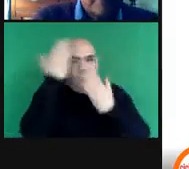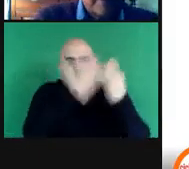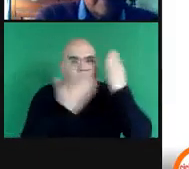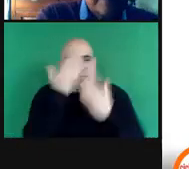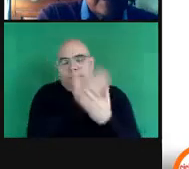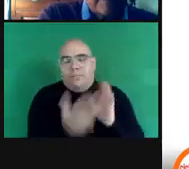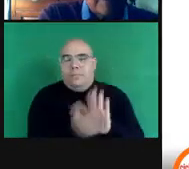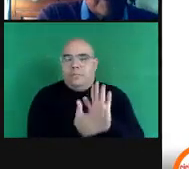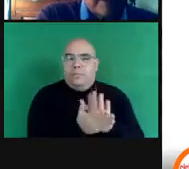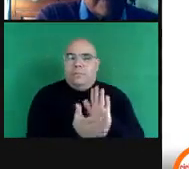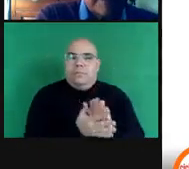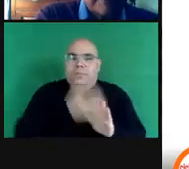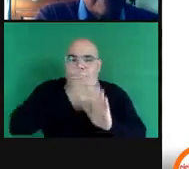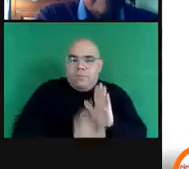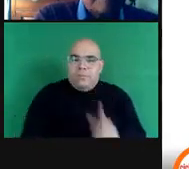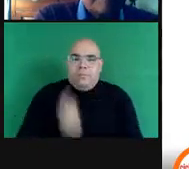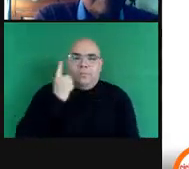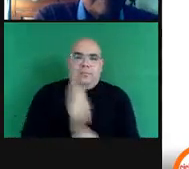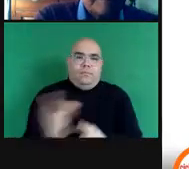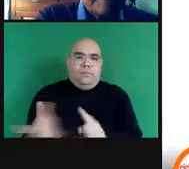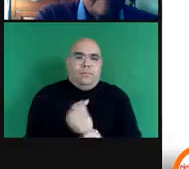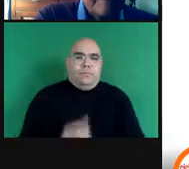diagnóstico de todo ese tipo de problemas, ¿sí?